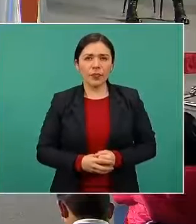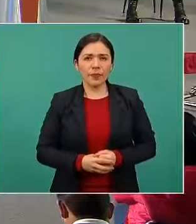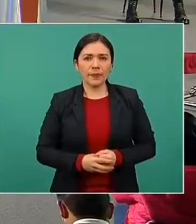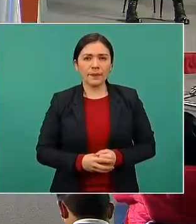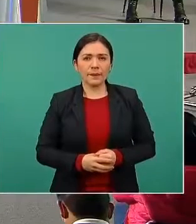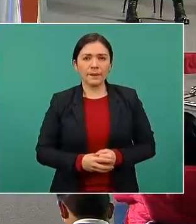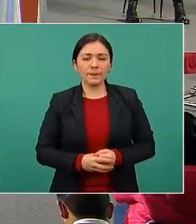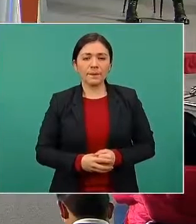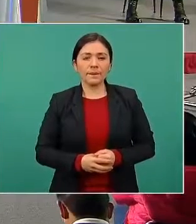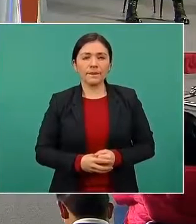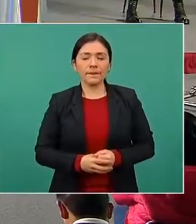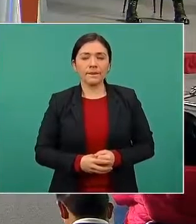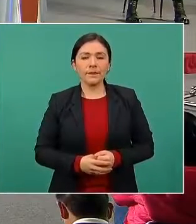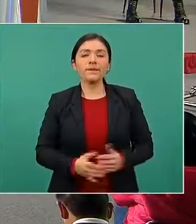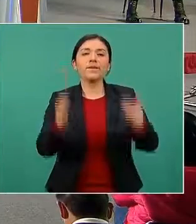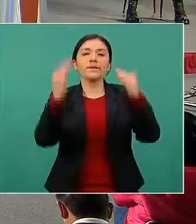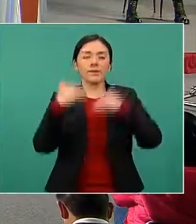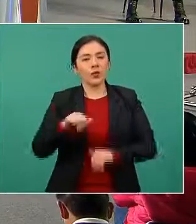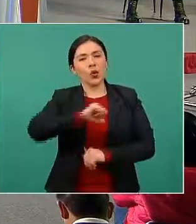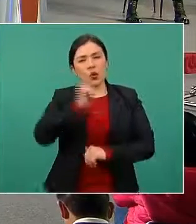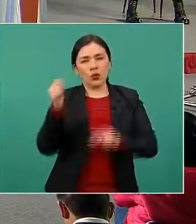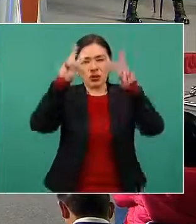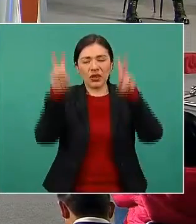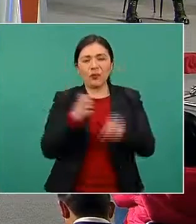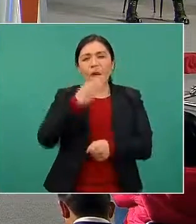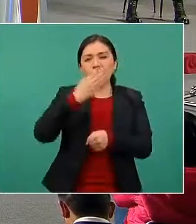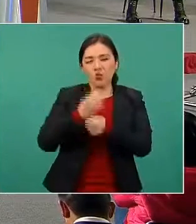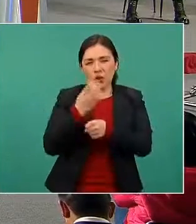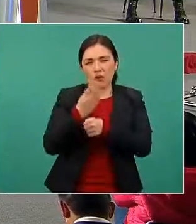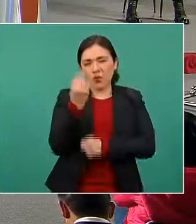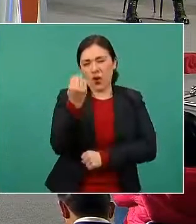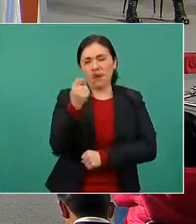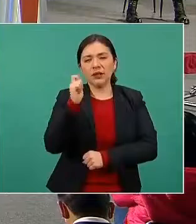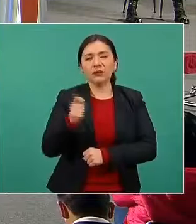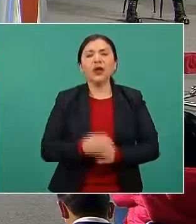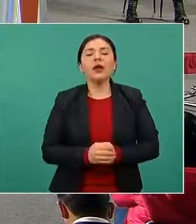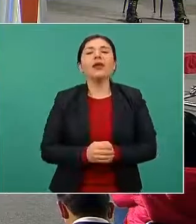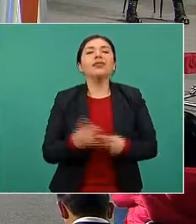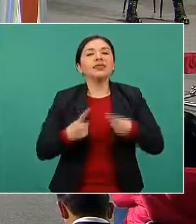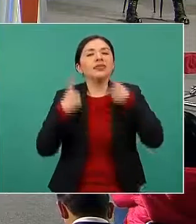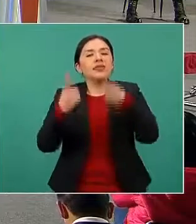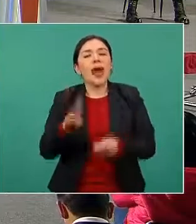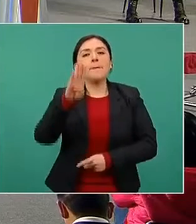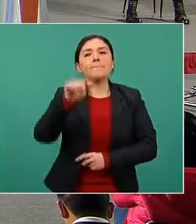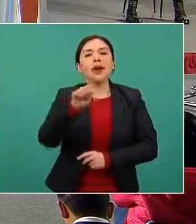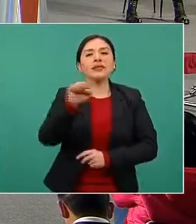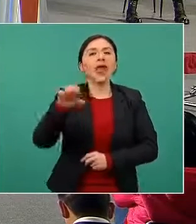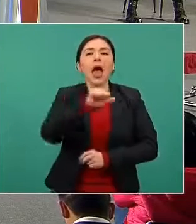El punto número 9 tiene que ver con la basificación de trabajadores.